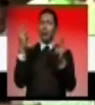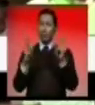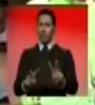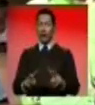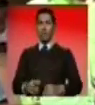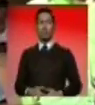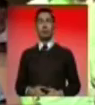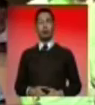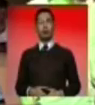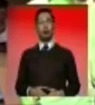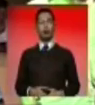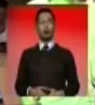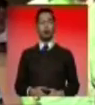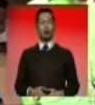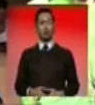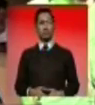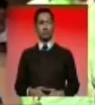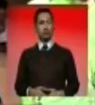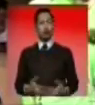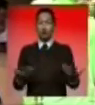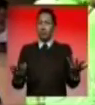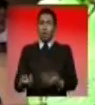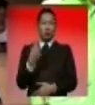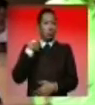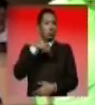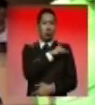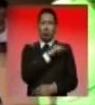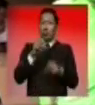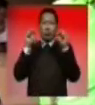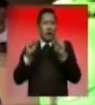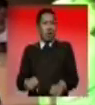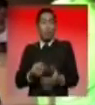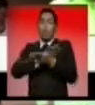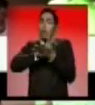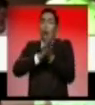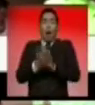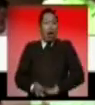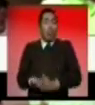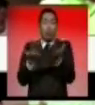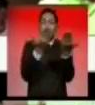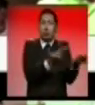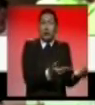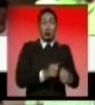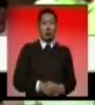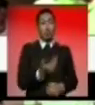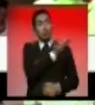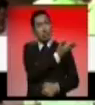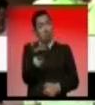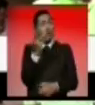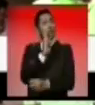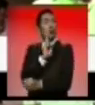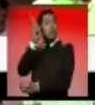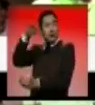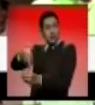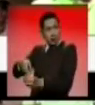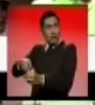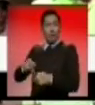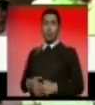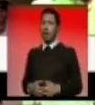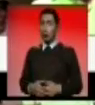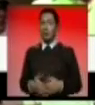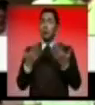No se puede hacer absolutamente nada para ustedes sin ustedes. No puede